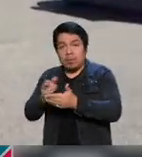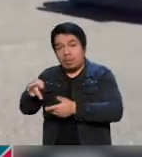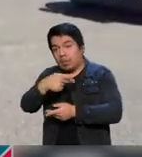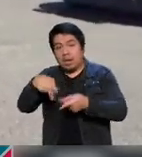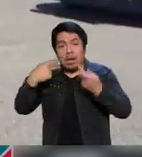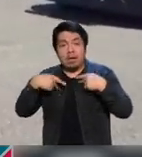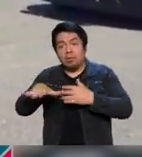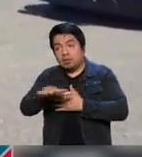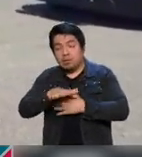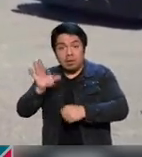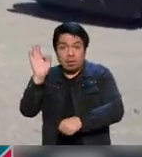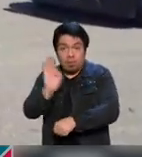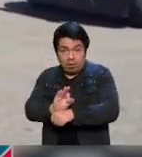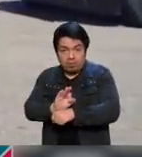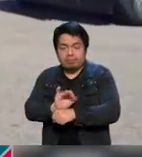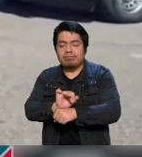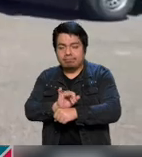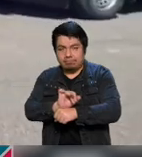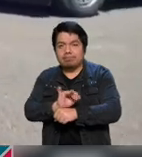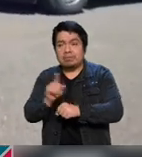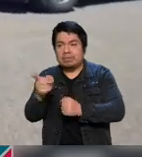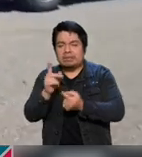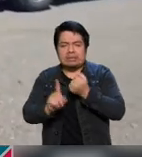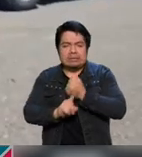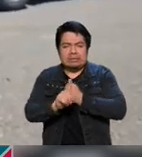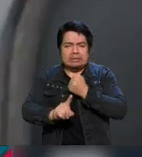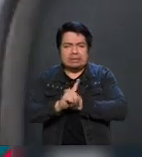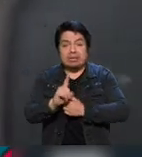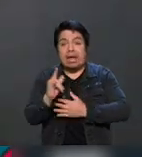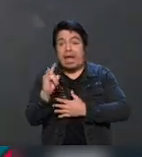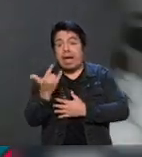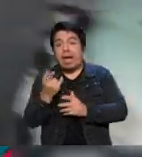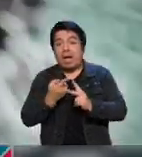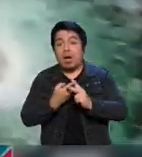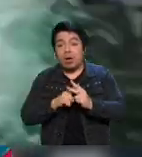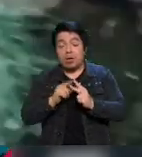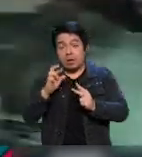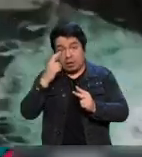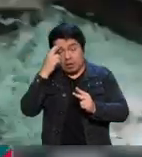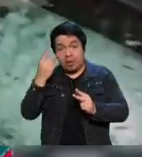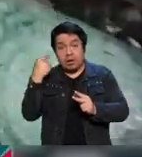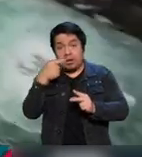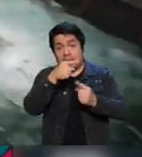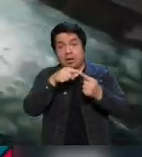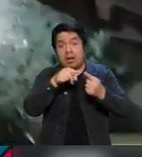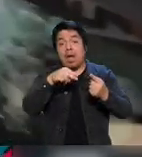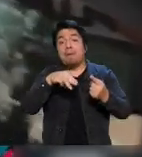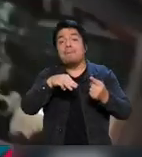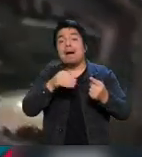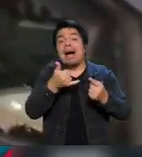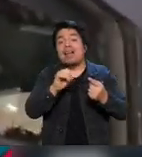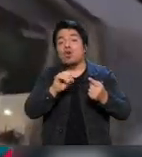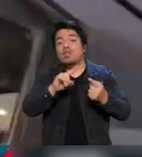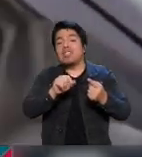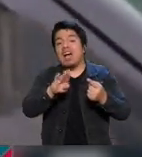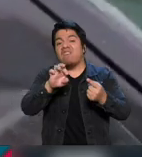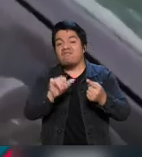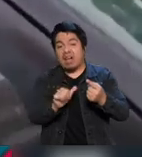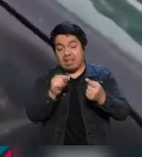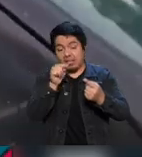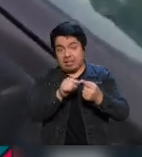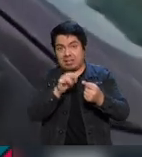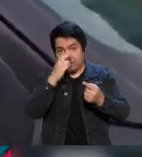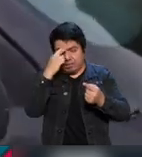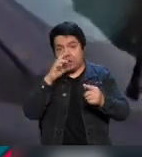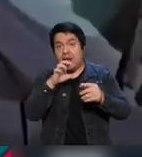población. Asimismo, detalló que los hechos violentos iniciaron en julio pasado tras la detención en Estados Unidos del cofundador del cártel de Sinaloa, Ismael El